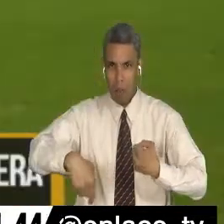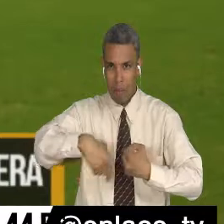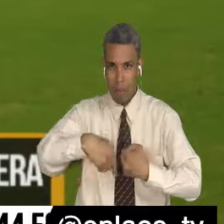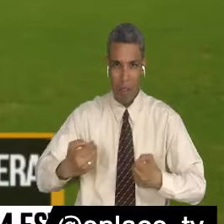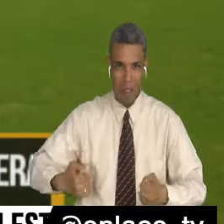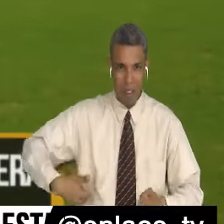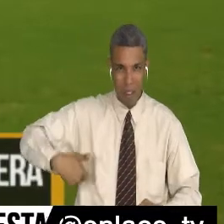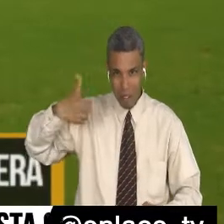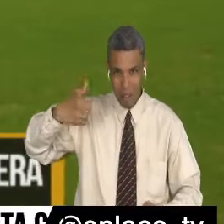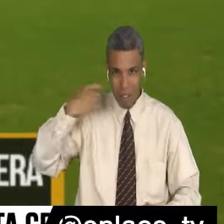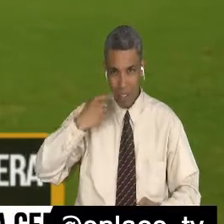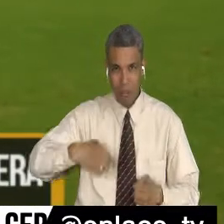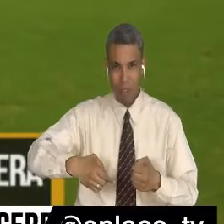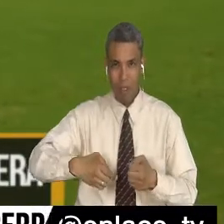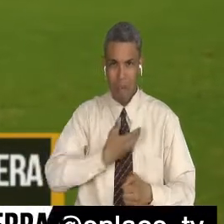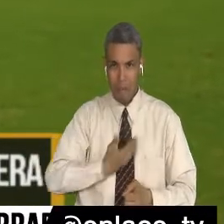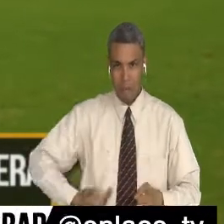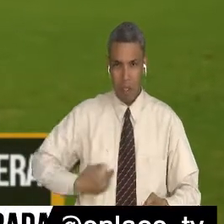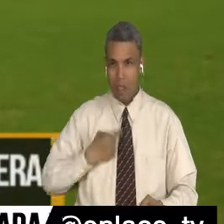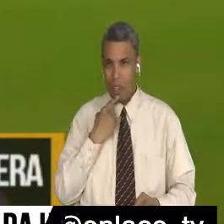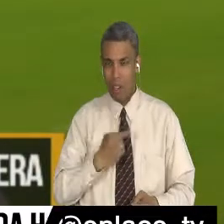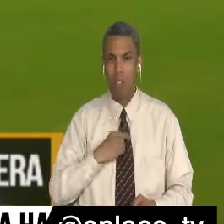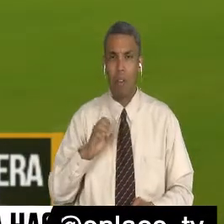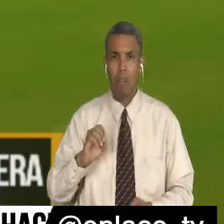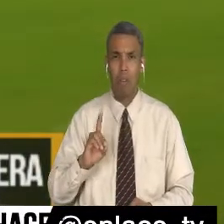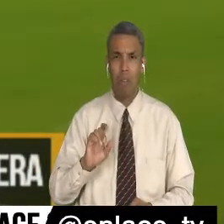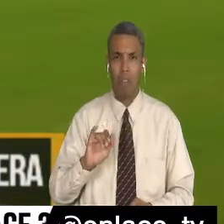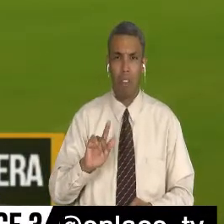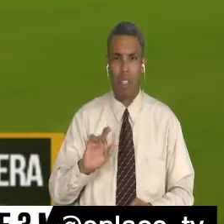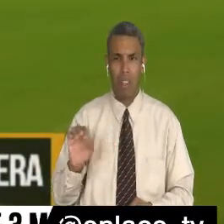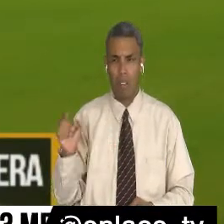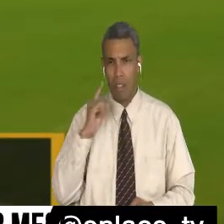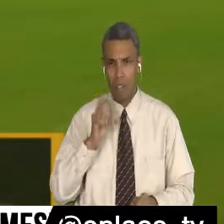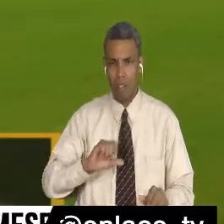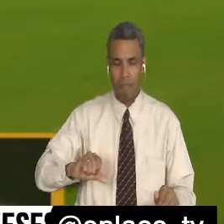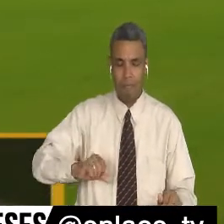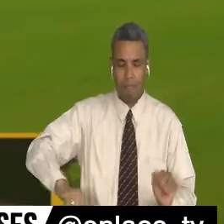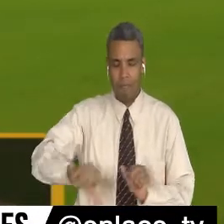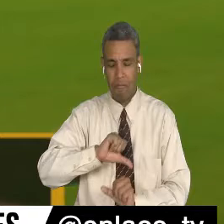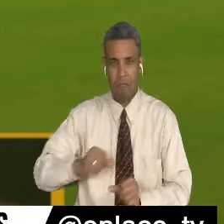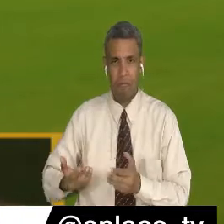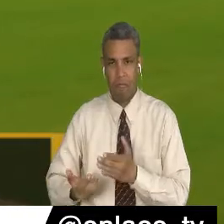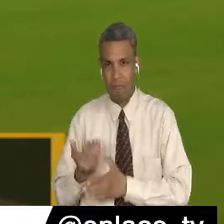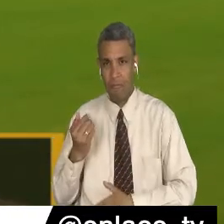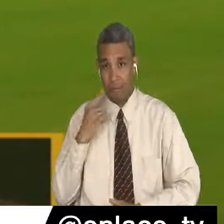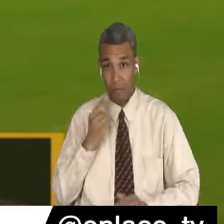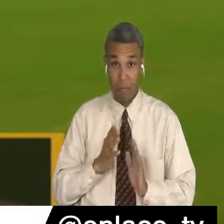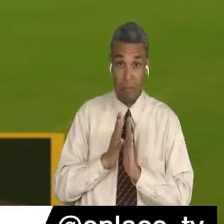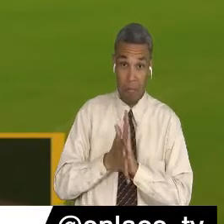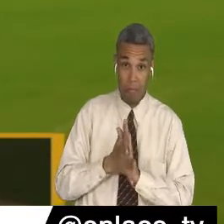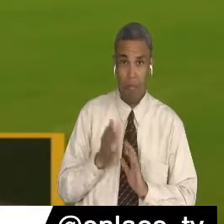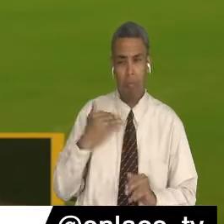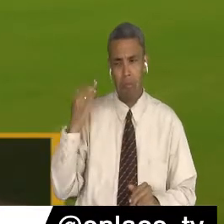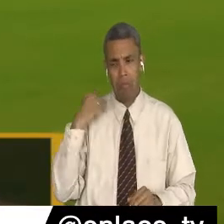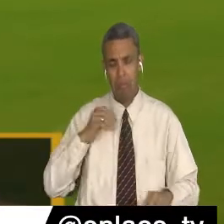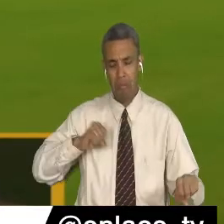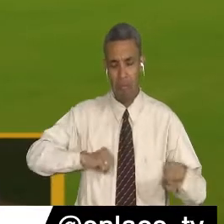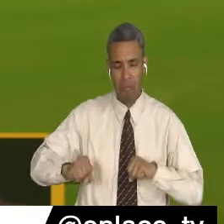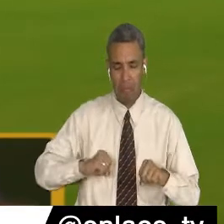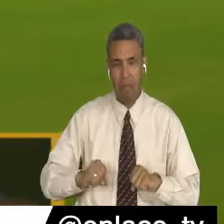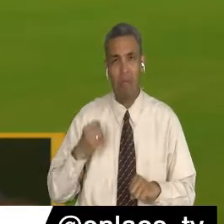Petrolera. El empresario entregó un balance de su gestión. Consolidar que el equipo retornara a su sede original, que era